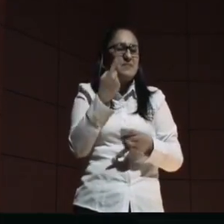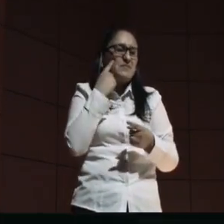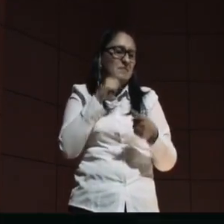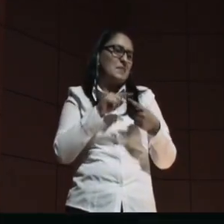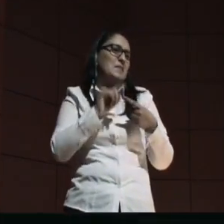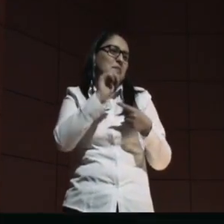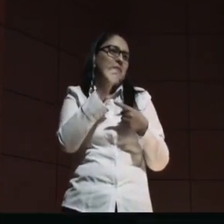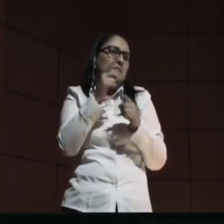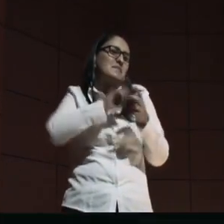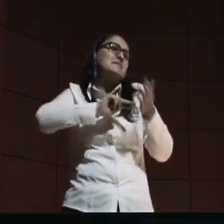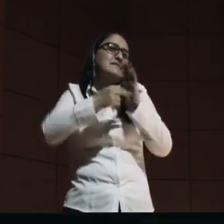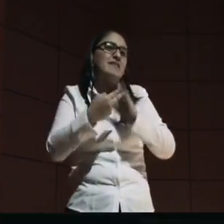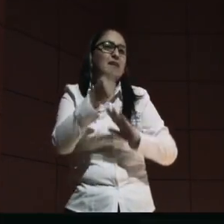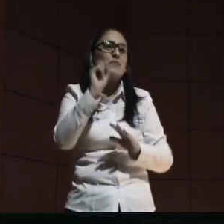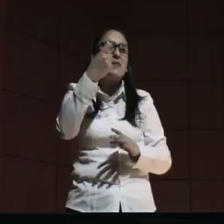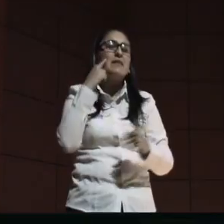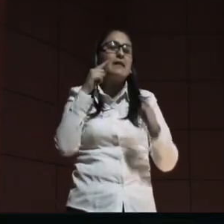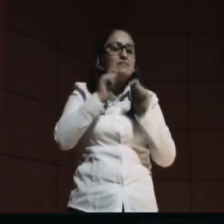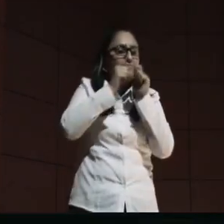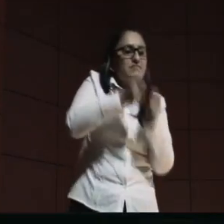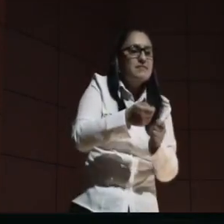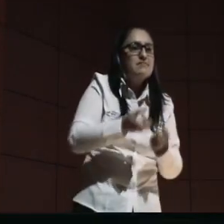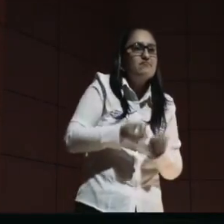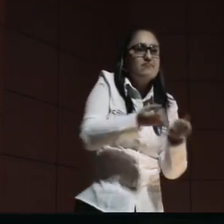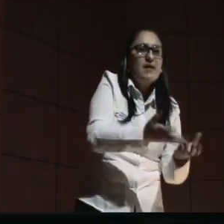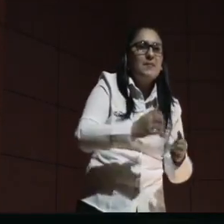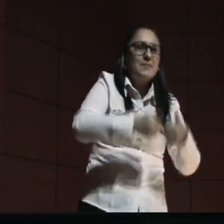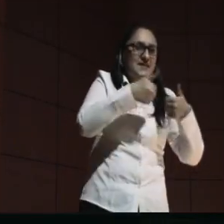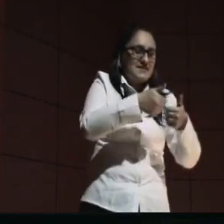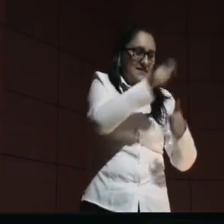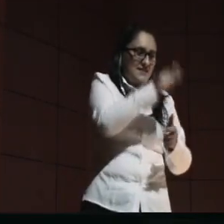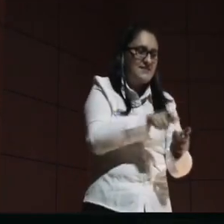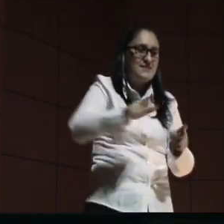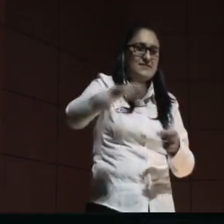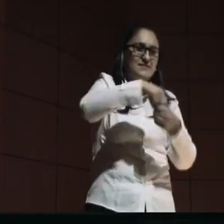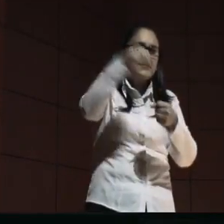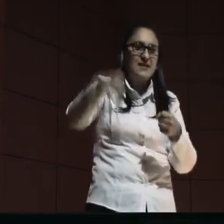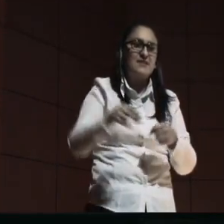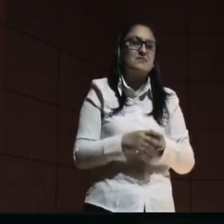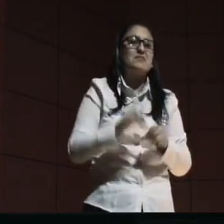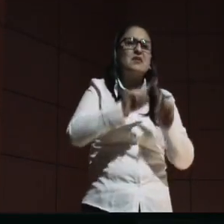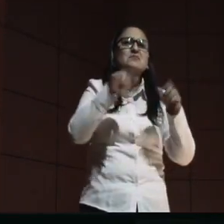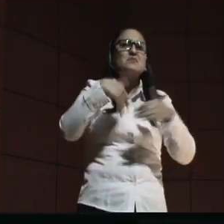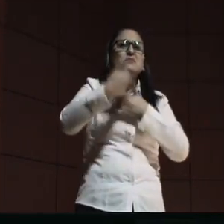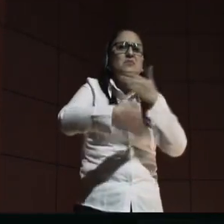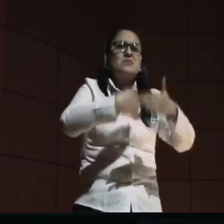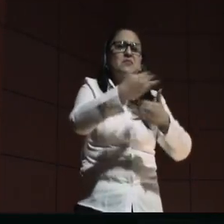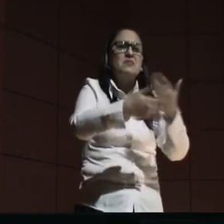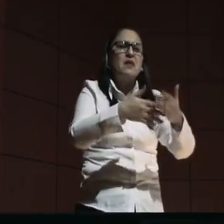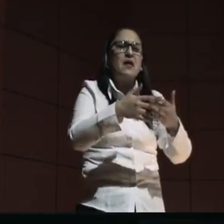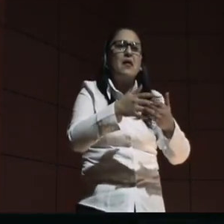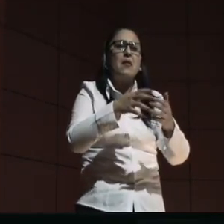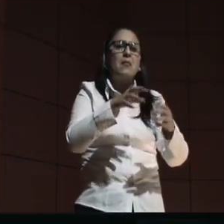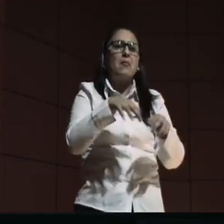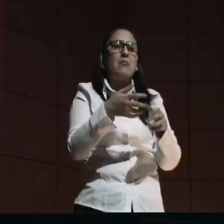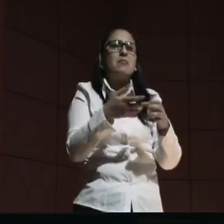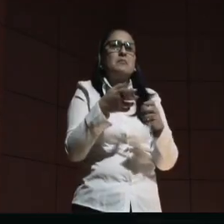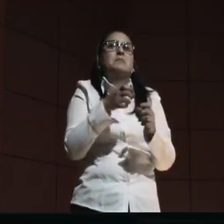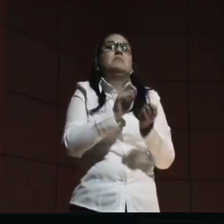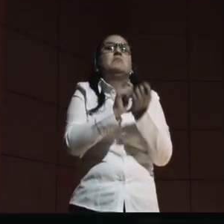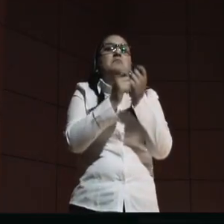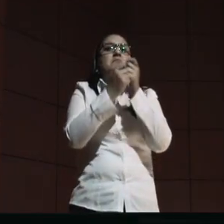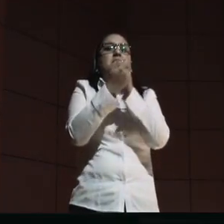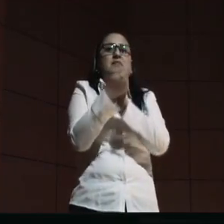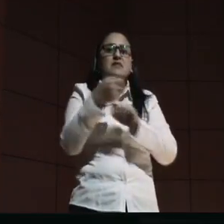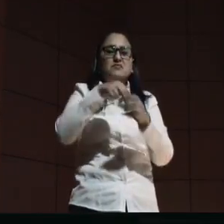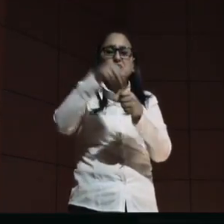en una primera medida tenía como fin lograr un bienestar a sus asociados. Sin darse cuenta, fue despojando a los